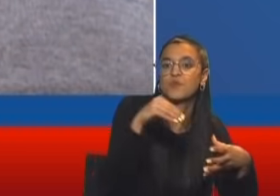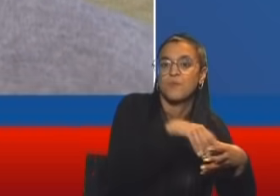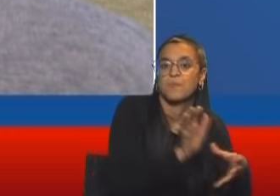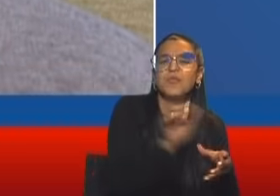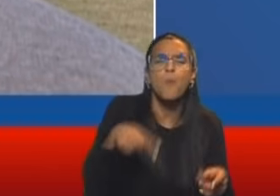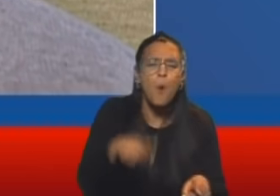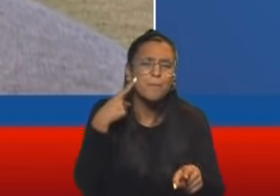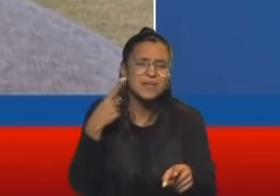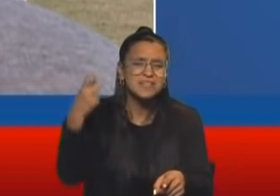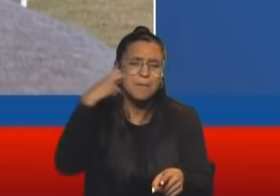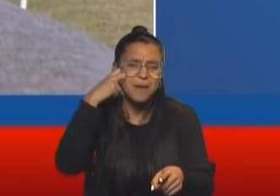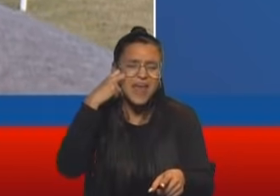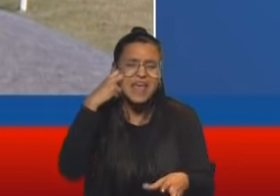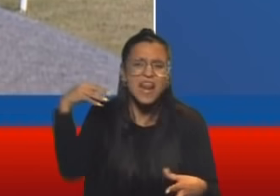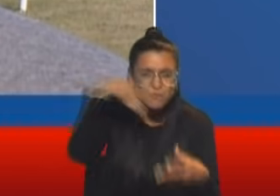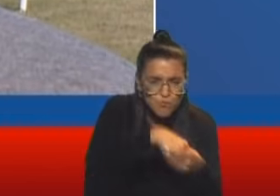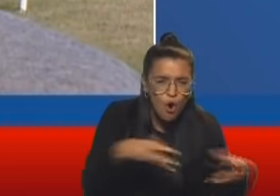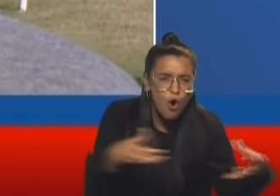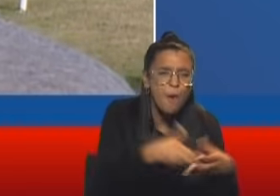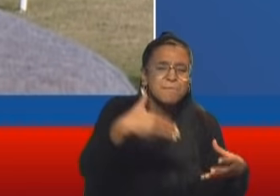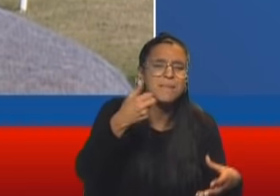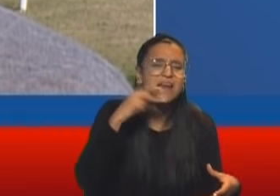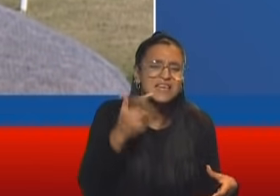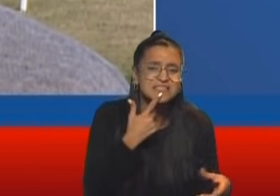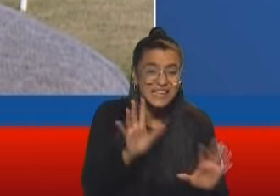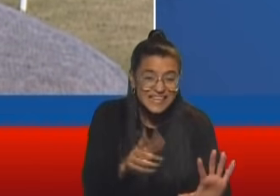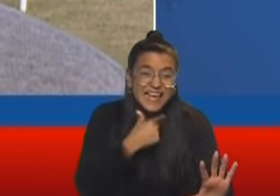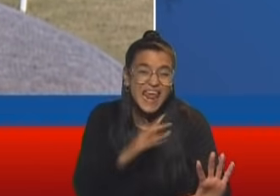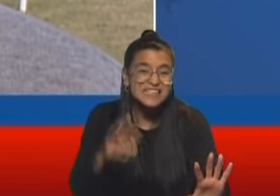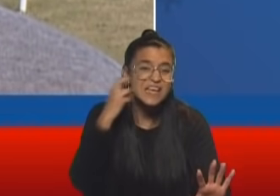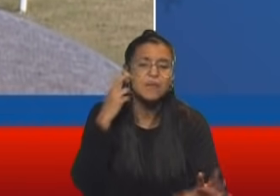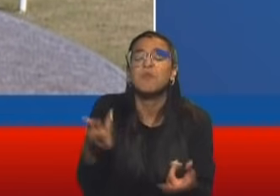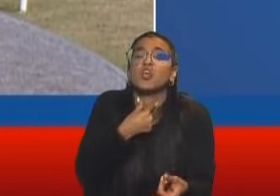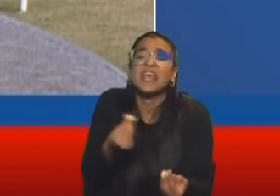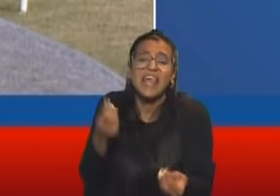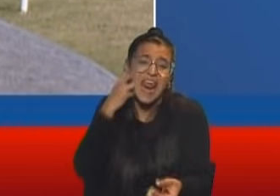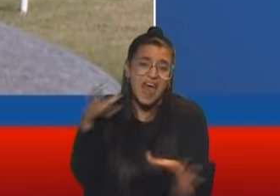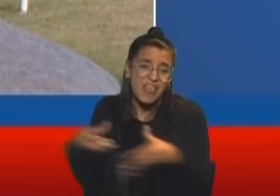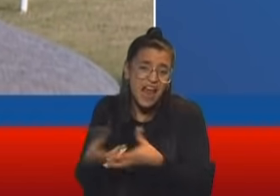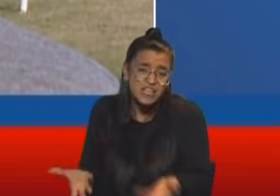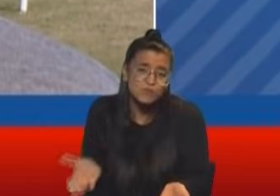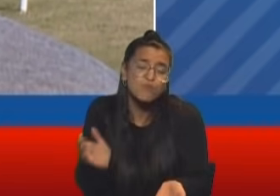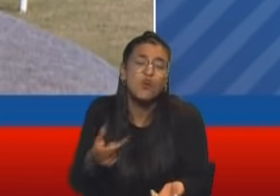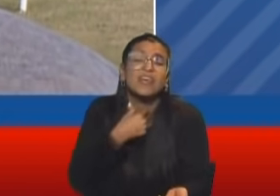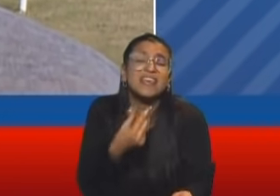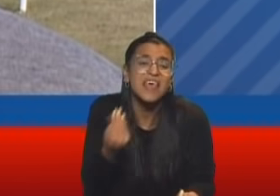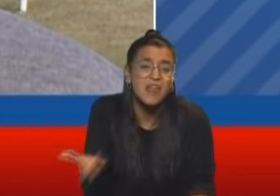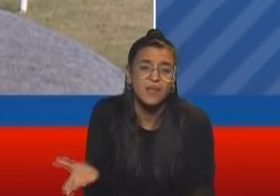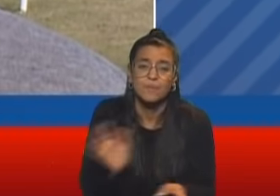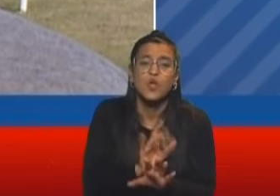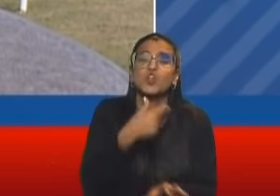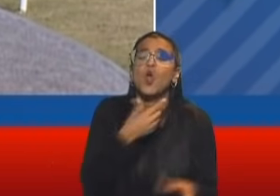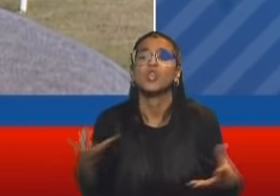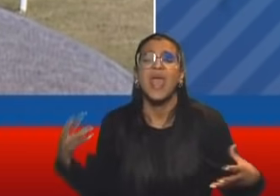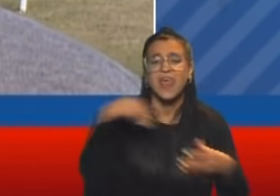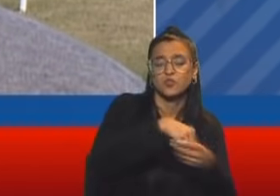parece que el radicalismo va detrás de Manes? ¿Cómo? ¿Es lo que quiere el radicalismo? ¿Qué quiere el radicalismo? Esa es una buena pregunta. ¿Qué quiere el radicalismo? No quiere ¿Qué va a ser jugar furgón el de